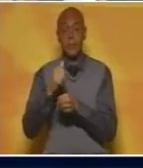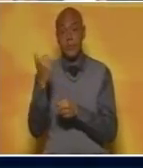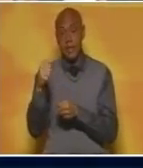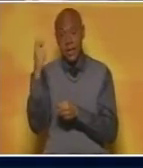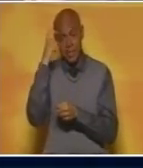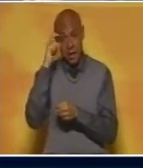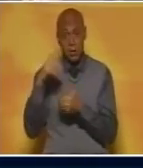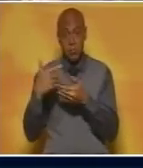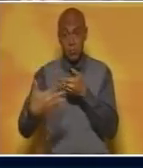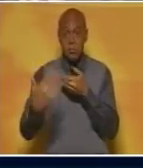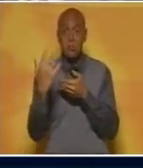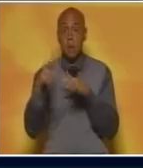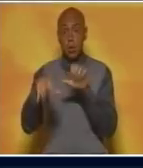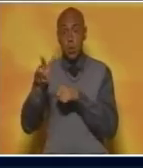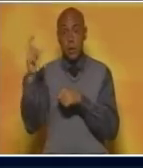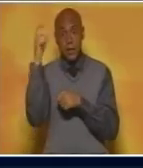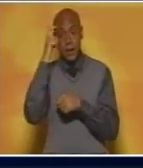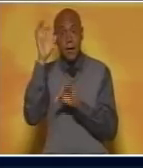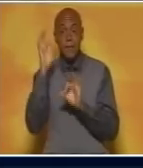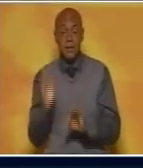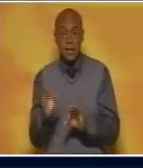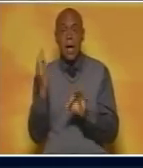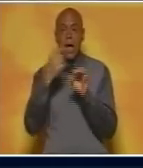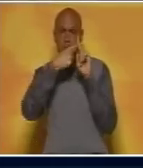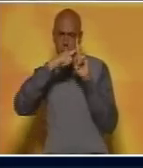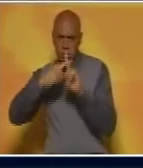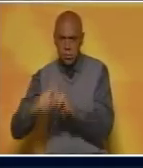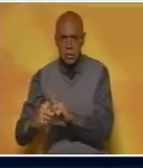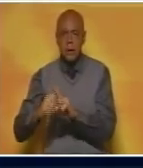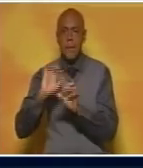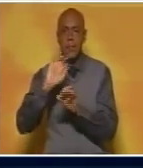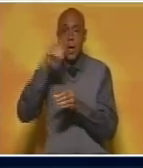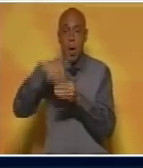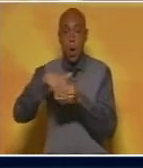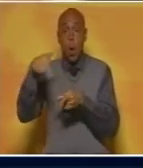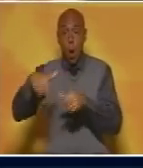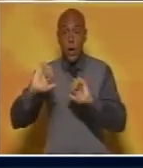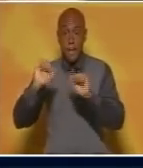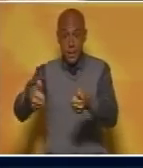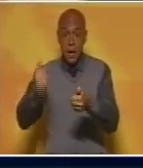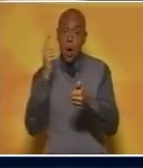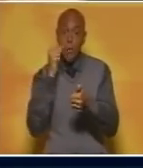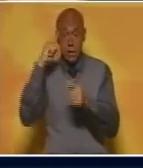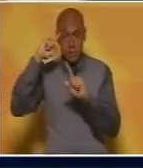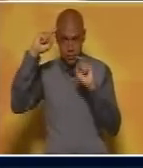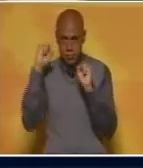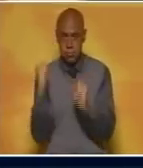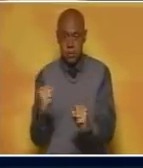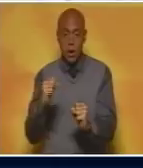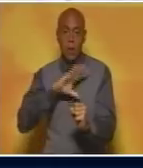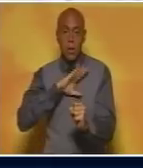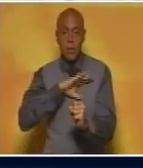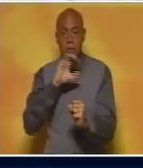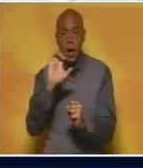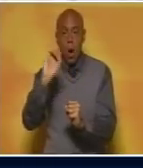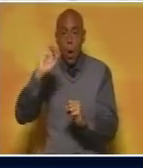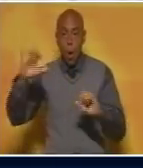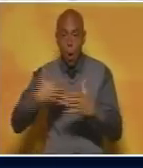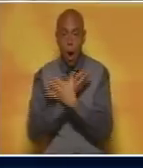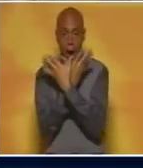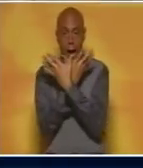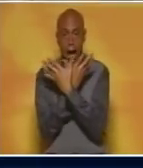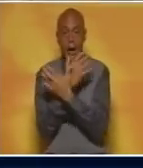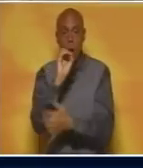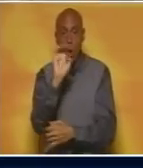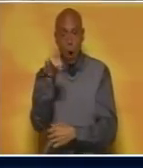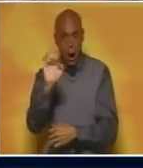trabajo y presentación de resultados de la auditoría que realizarán desde hoy expertos de la Organización de Estados Americanos,